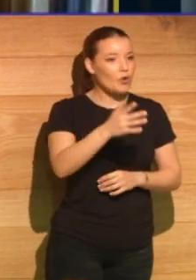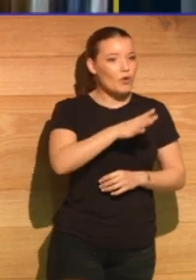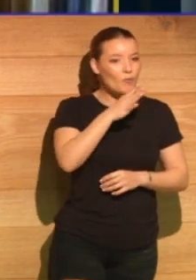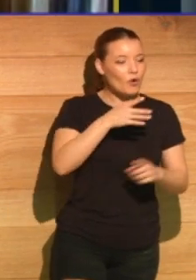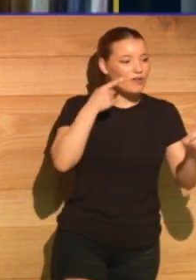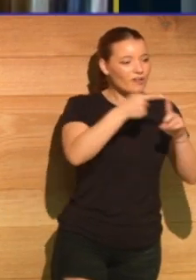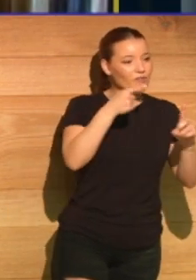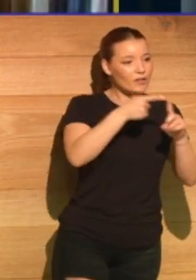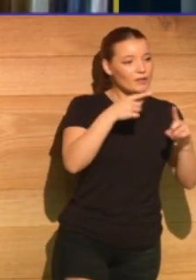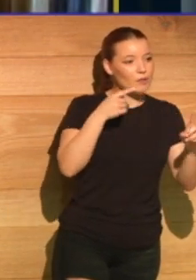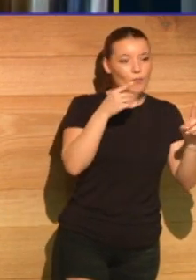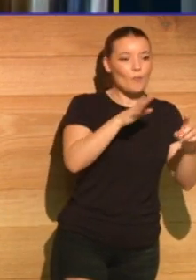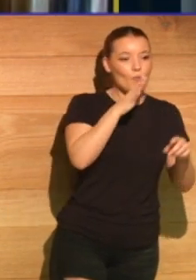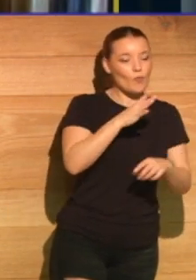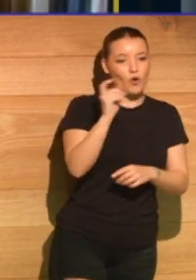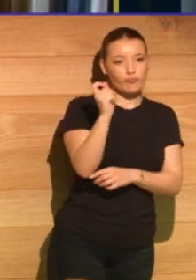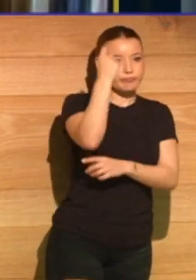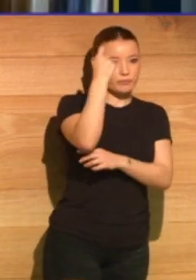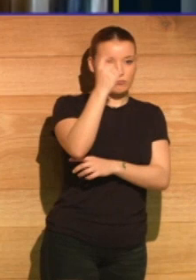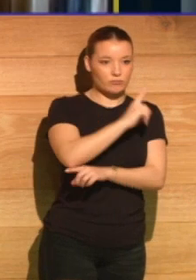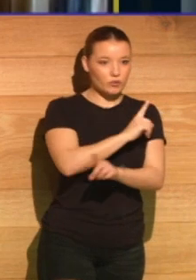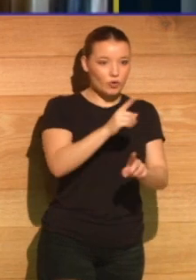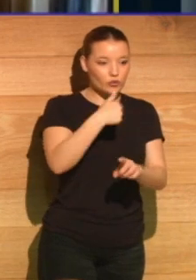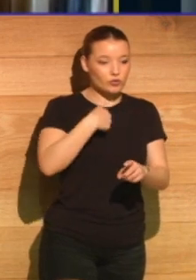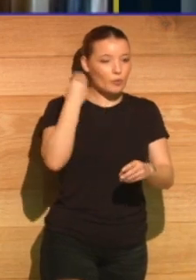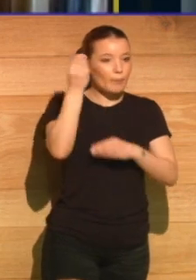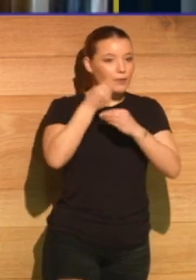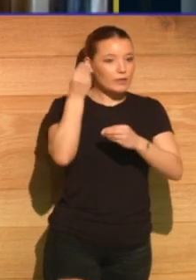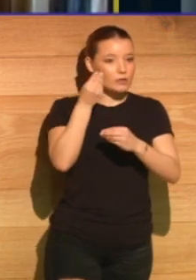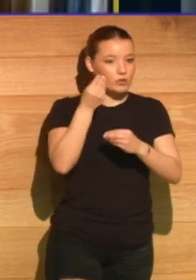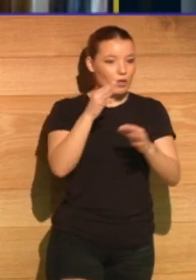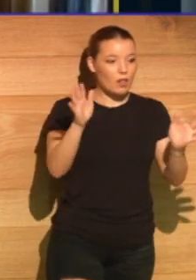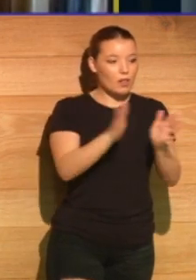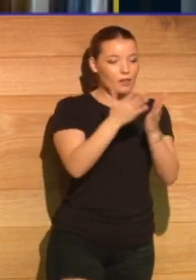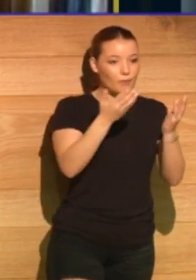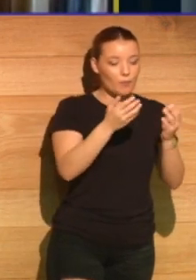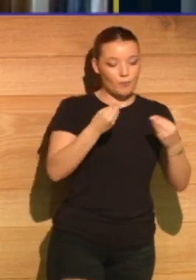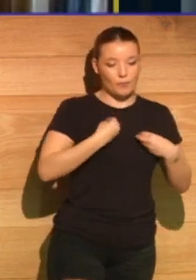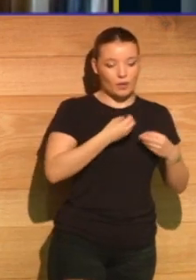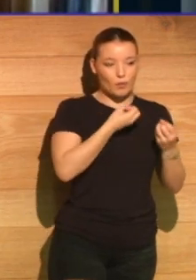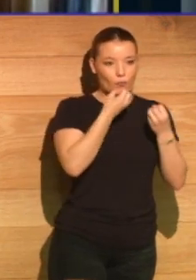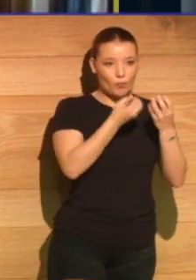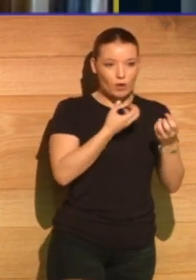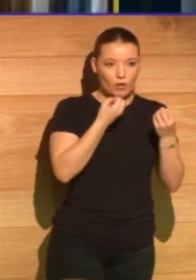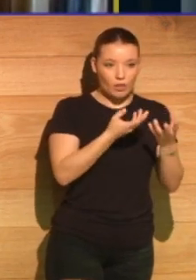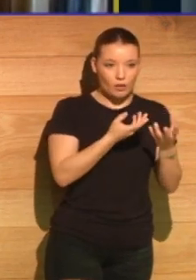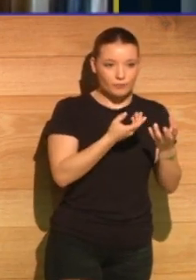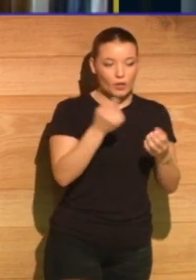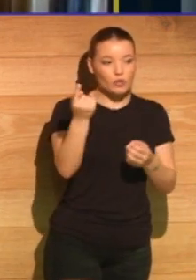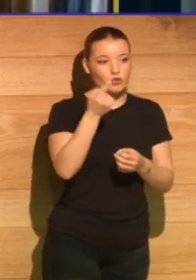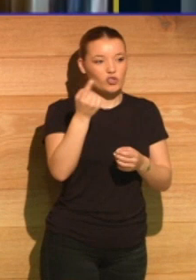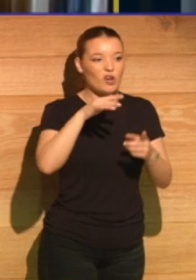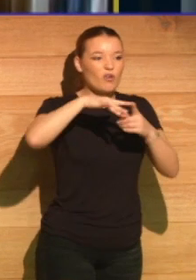sus logros, es que yo creo que en las biografías de las mujeres, que a veces se critica, ¿no? Que se habla mucho del contexto, incluso